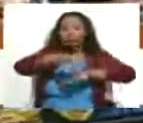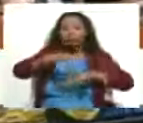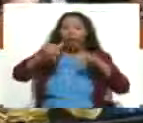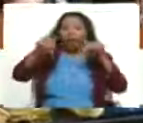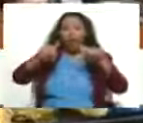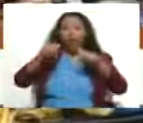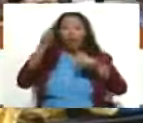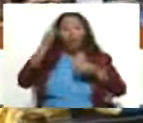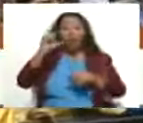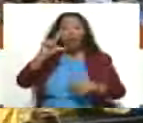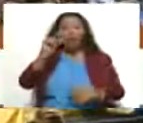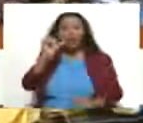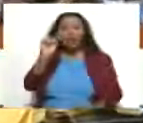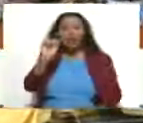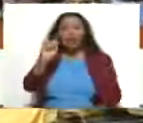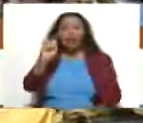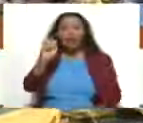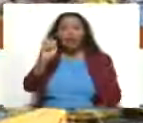Hernández.